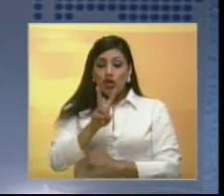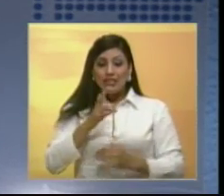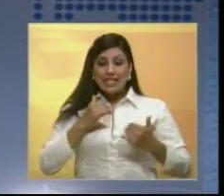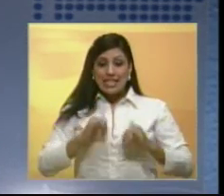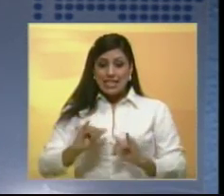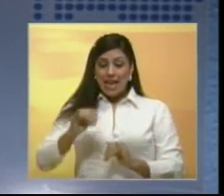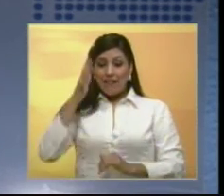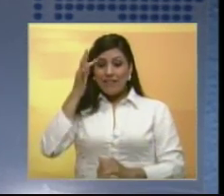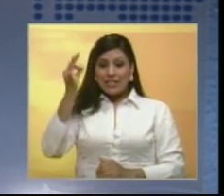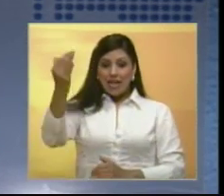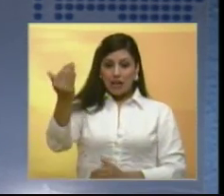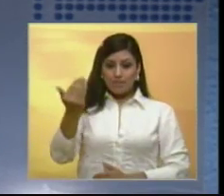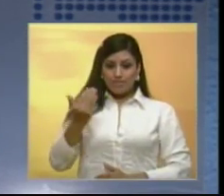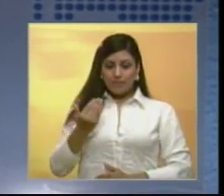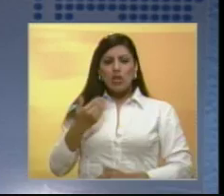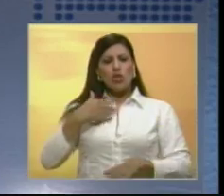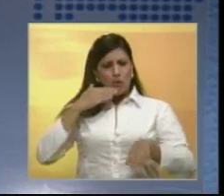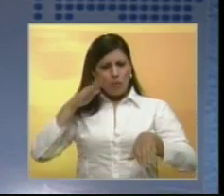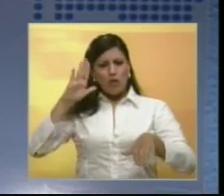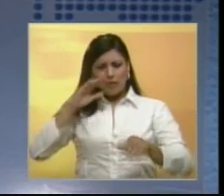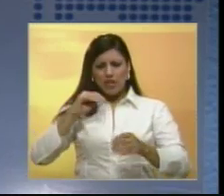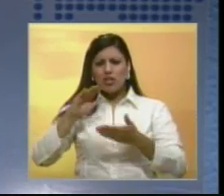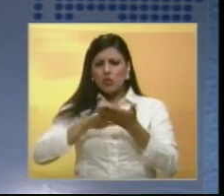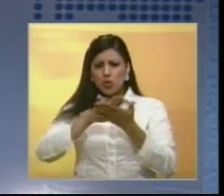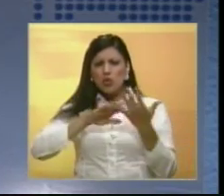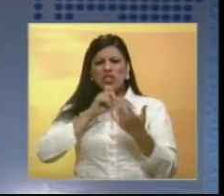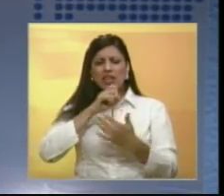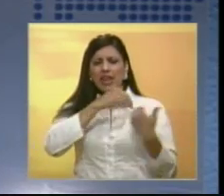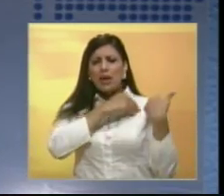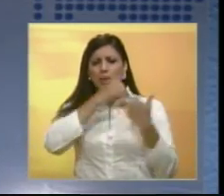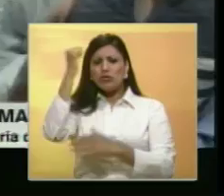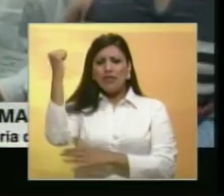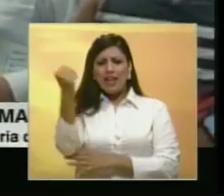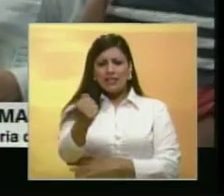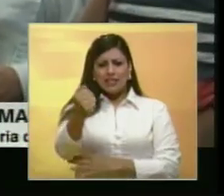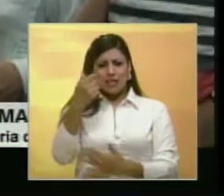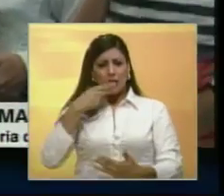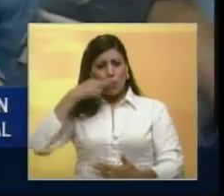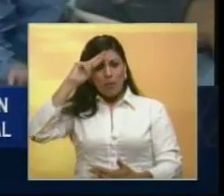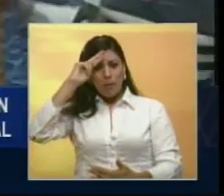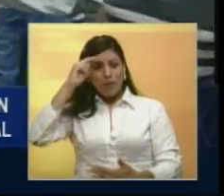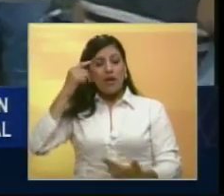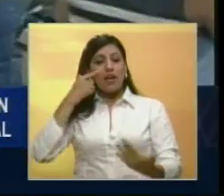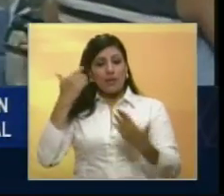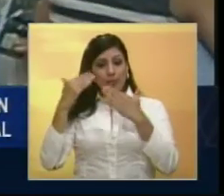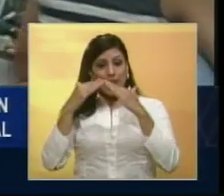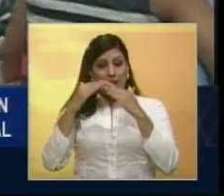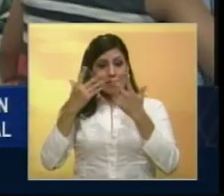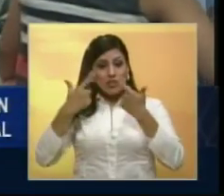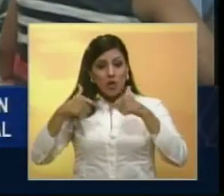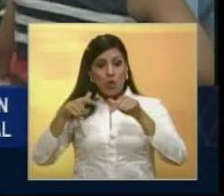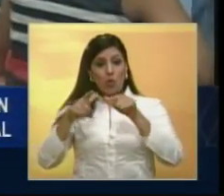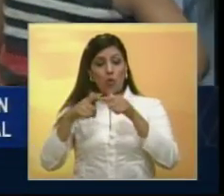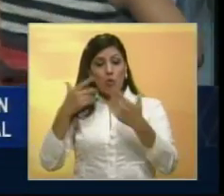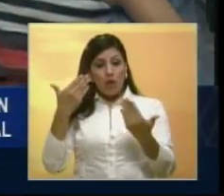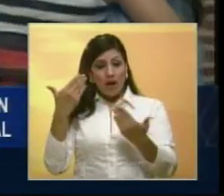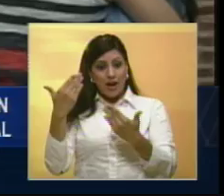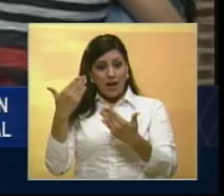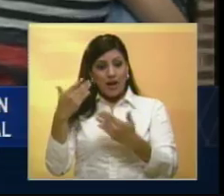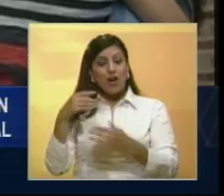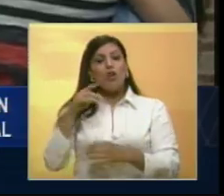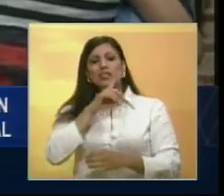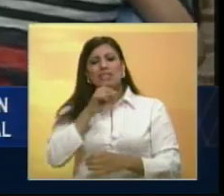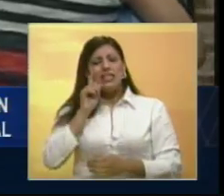del fiscal, a quienes les prometió esclarecer las causas de su fallecimiento. En su casa de Los Abrojos, ubicada en la localidad bonaerense